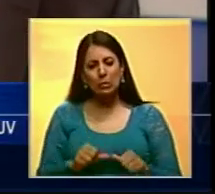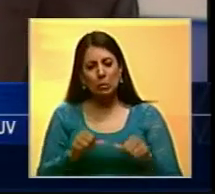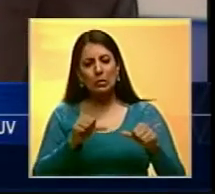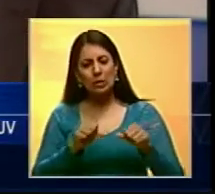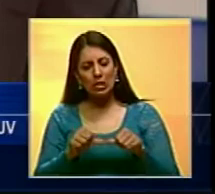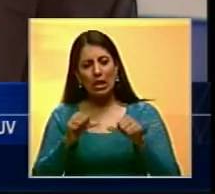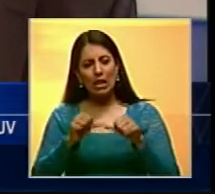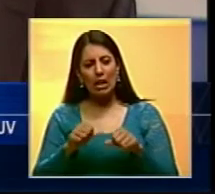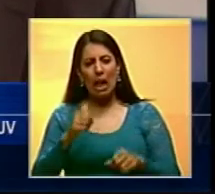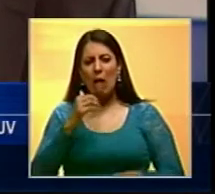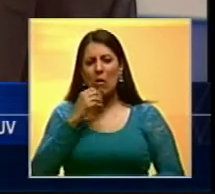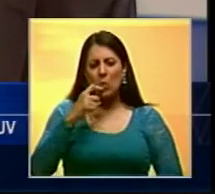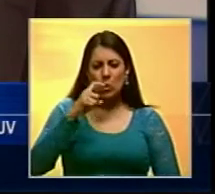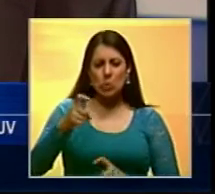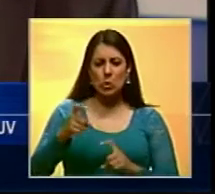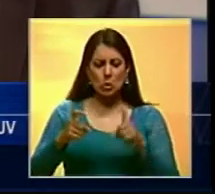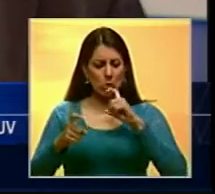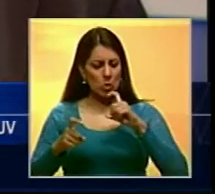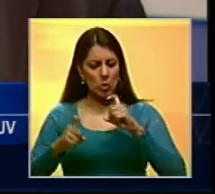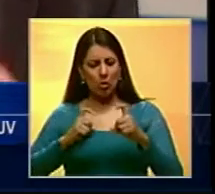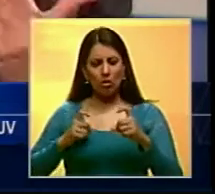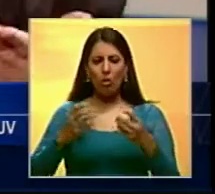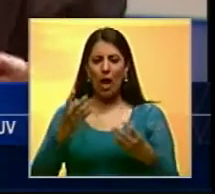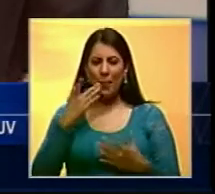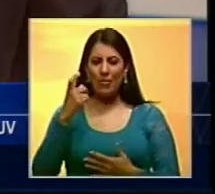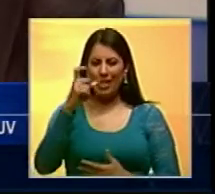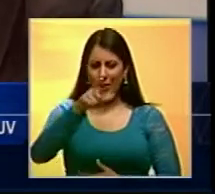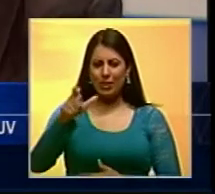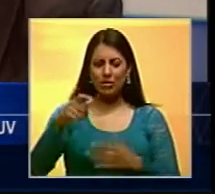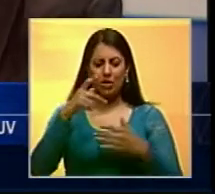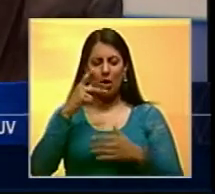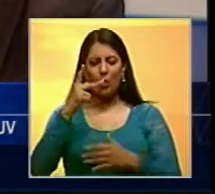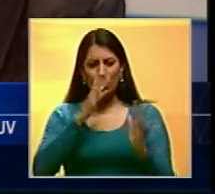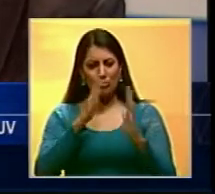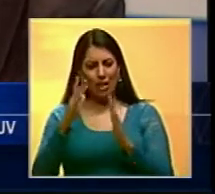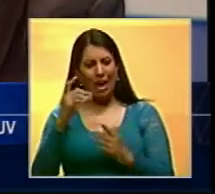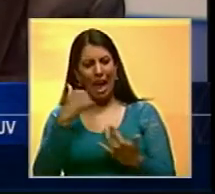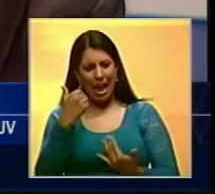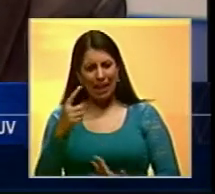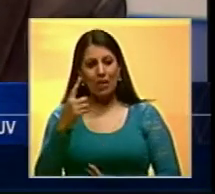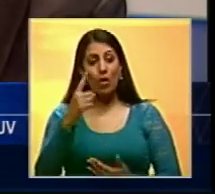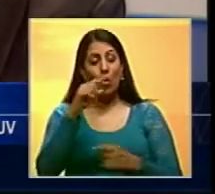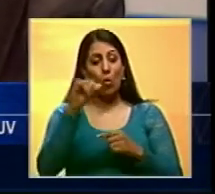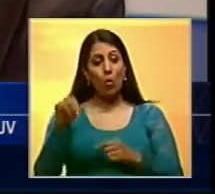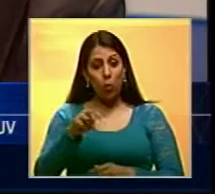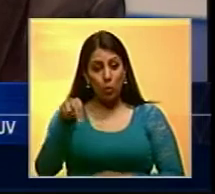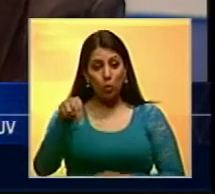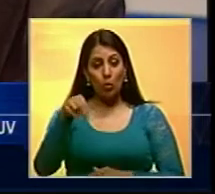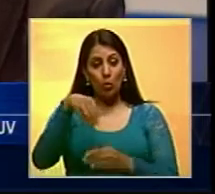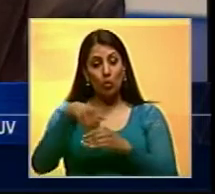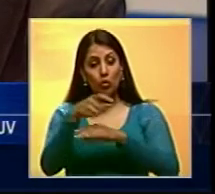el planteamiento del referéndum cuando hay una agenda política. La agenda política es junio,